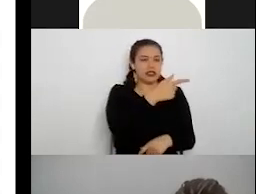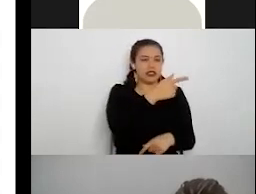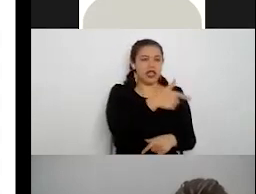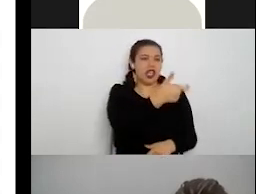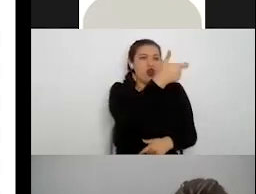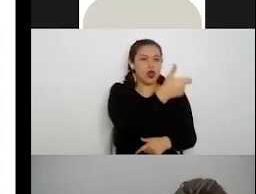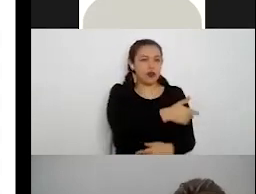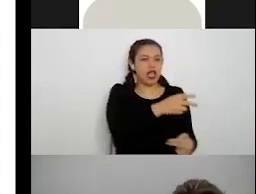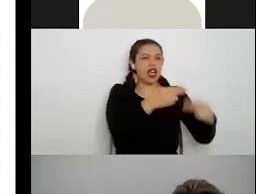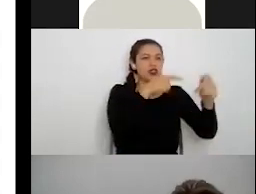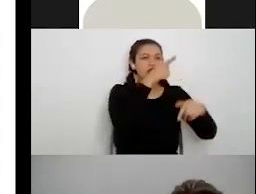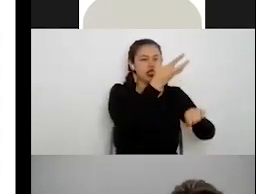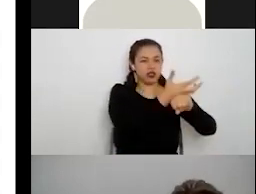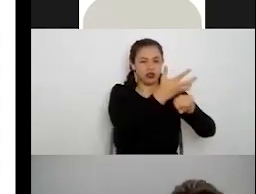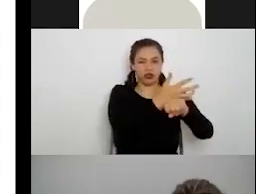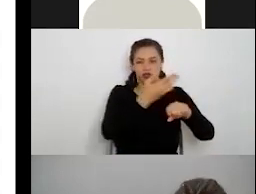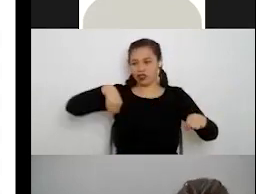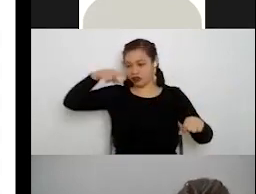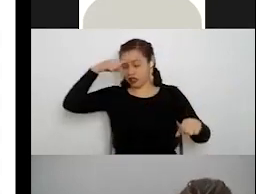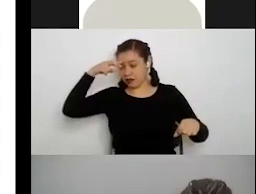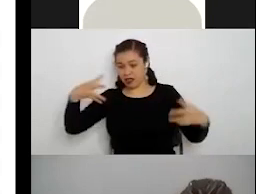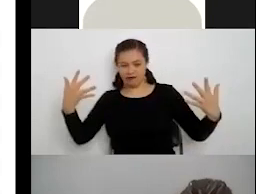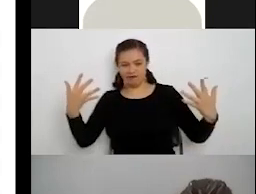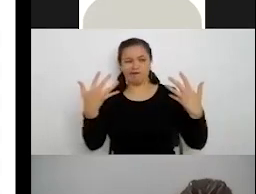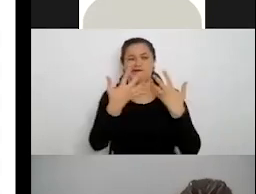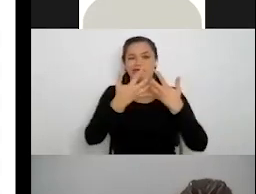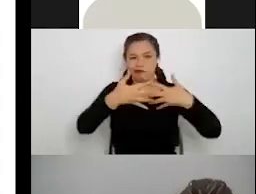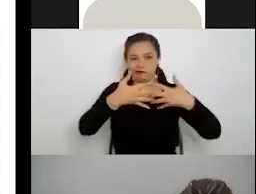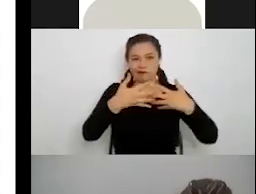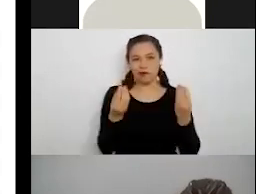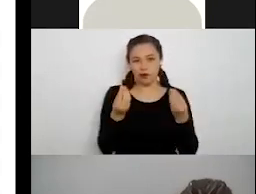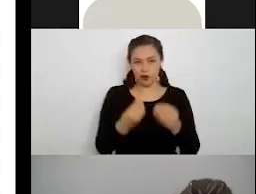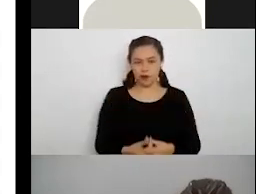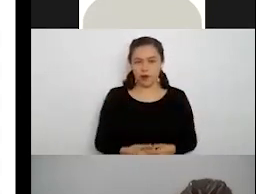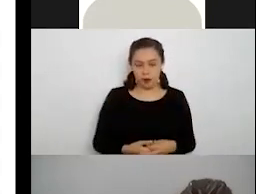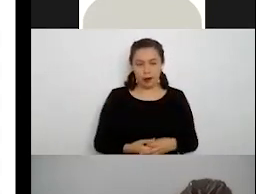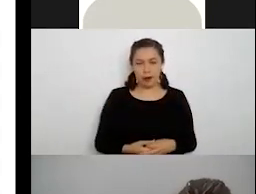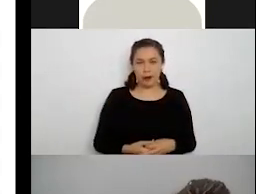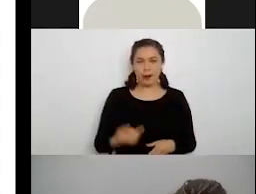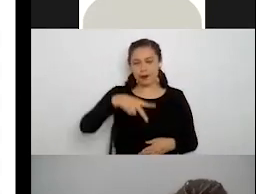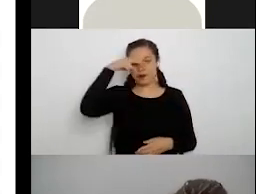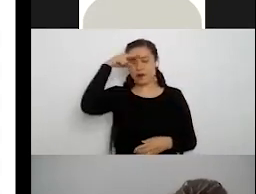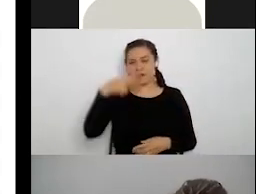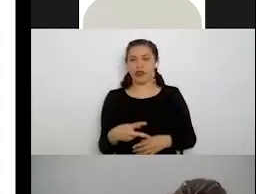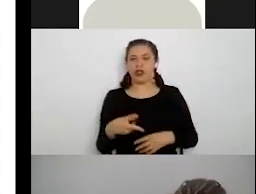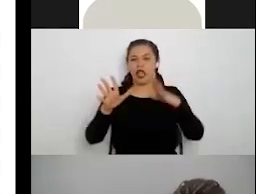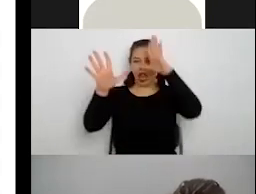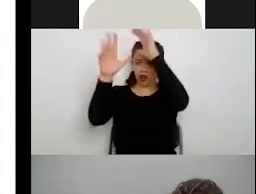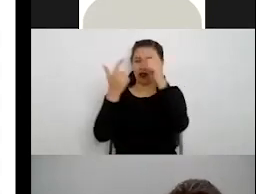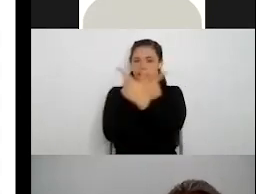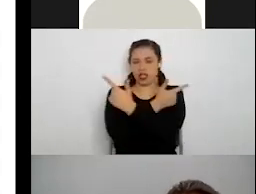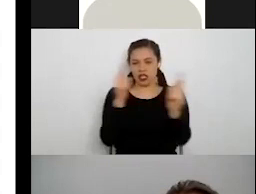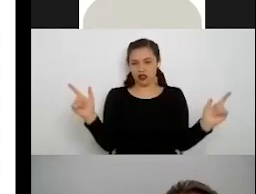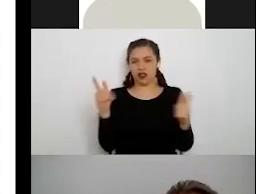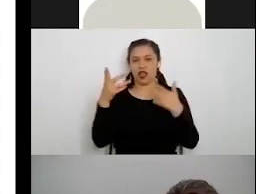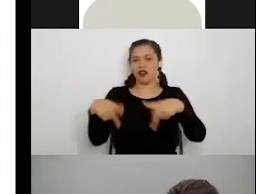Unidos. No sobra recordar que México, por el Tratado de Libre Comercio, el TEMEC,